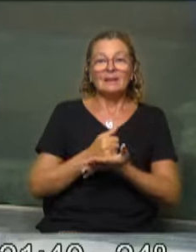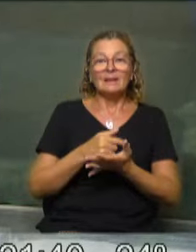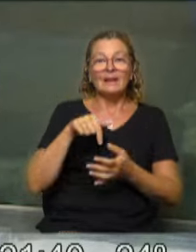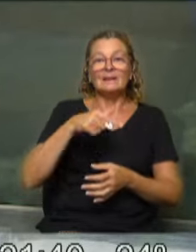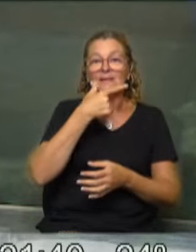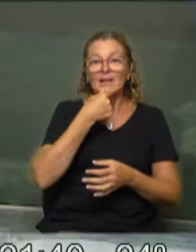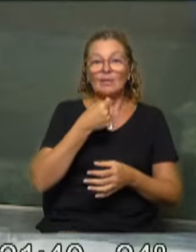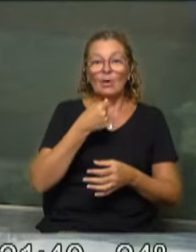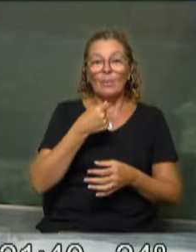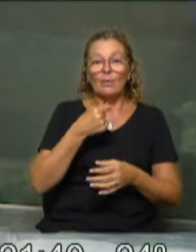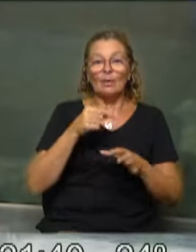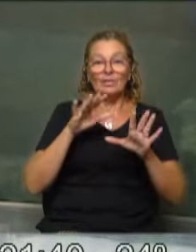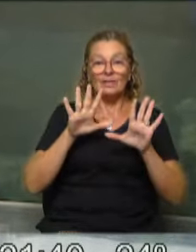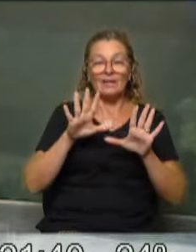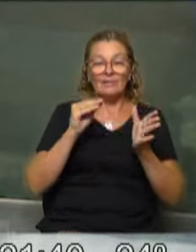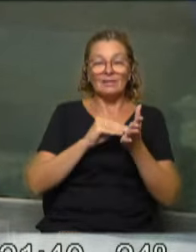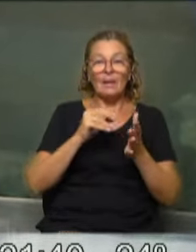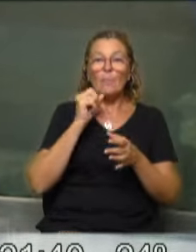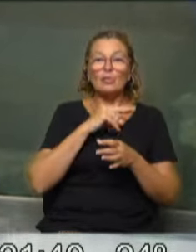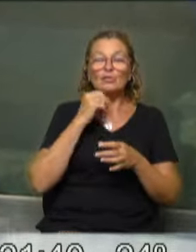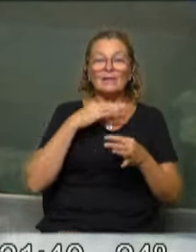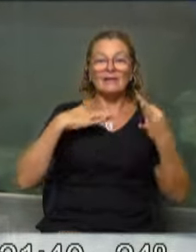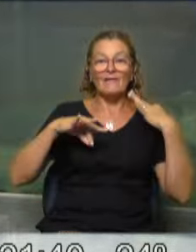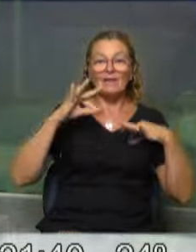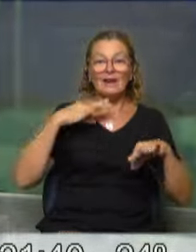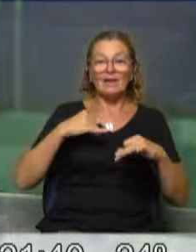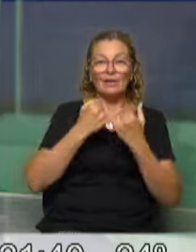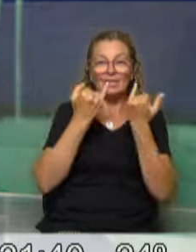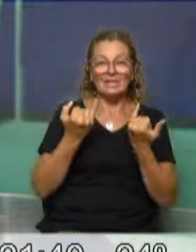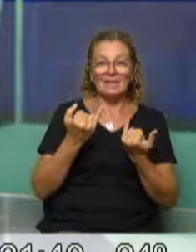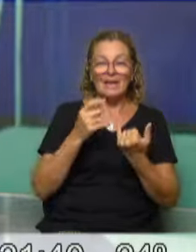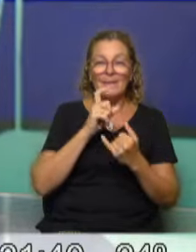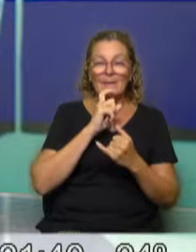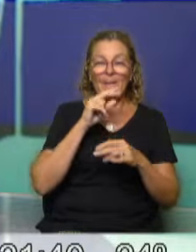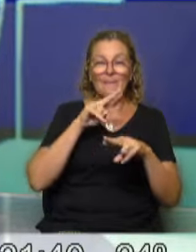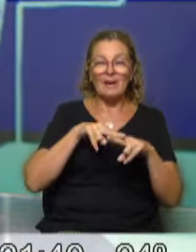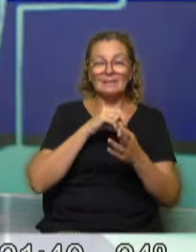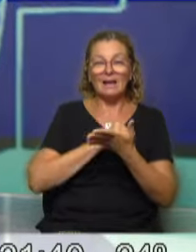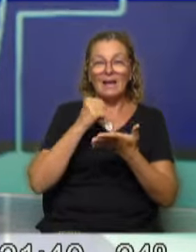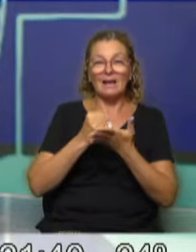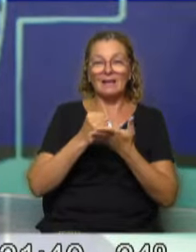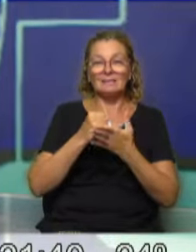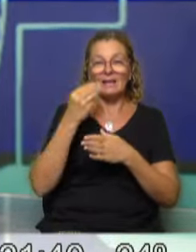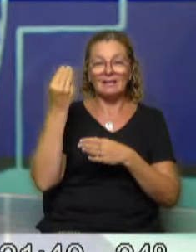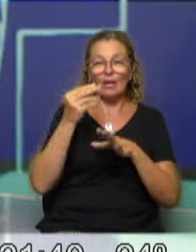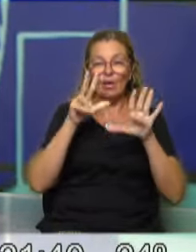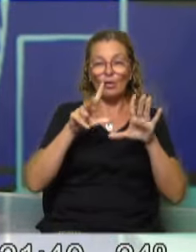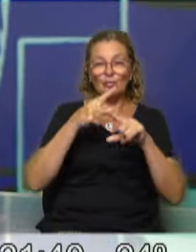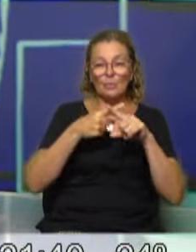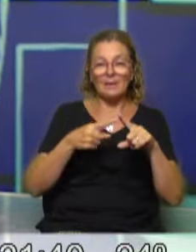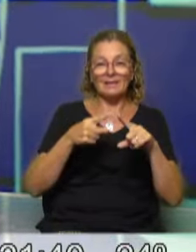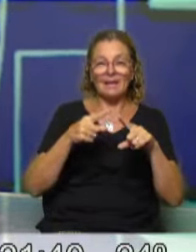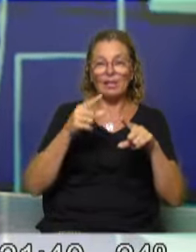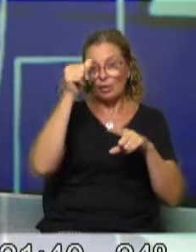este jueves, son 10 funciones, Muchachas de Verano en días de marzo. De martes a sábado es a las 20:30, el domingo a las